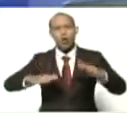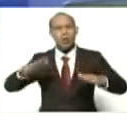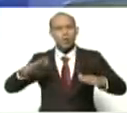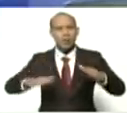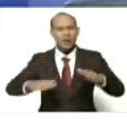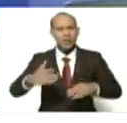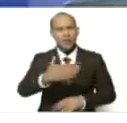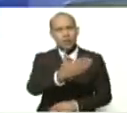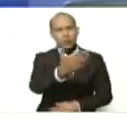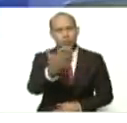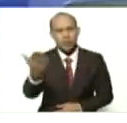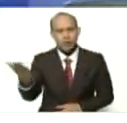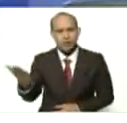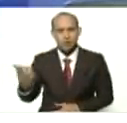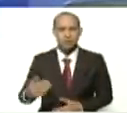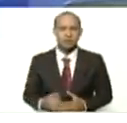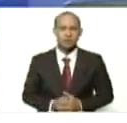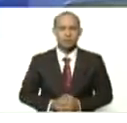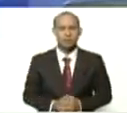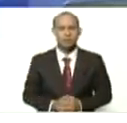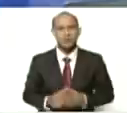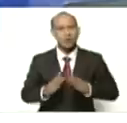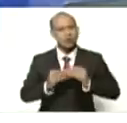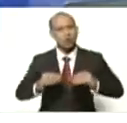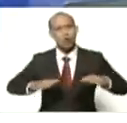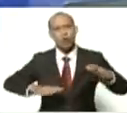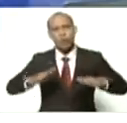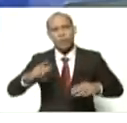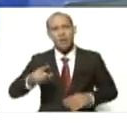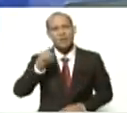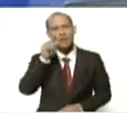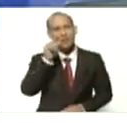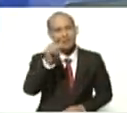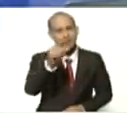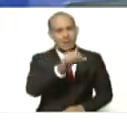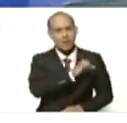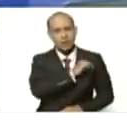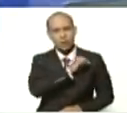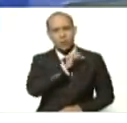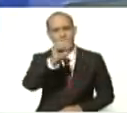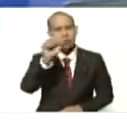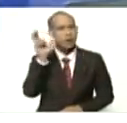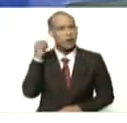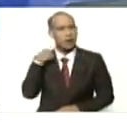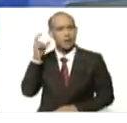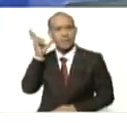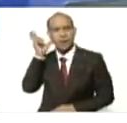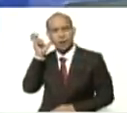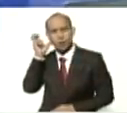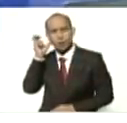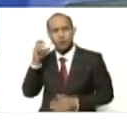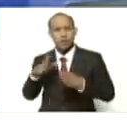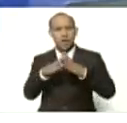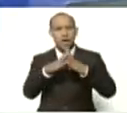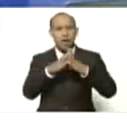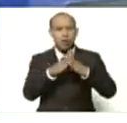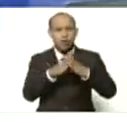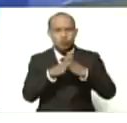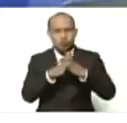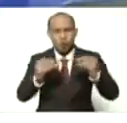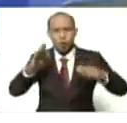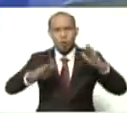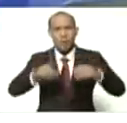de ustedes compatriotas todo depende de ti compatriotas que me escuchen todo depende de ti